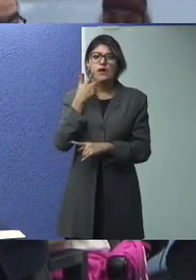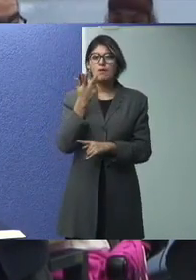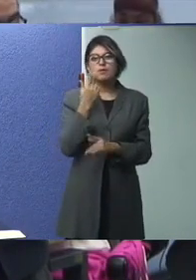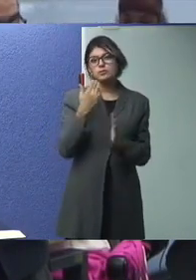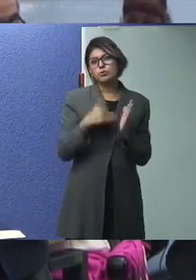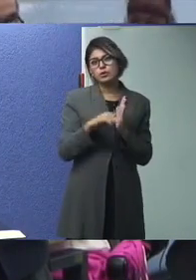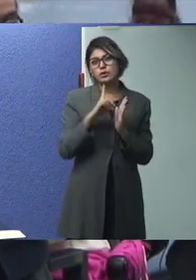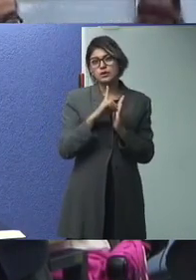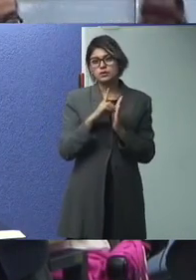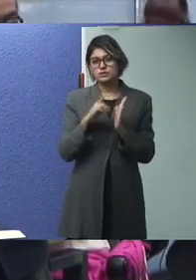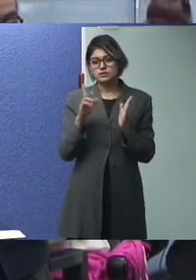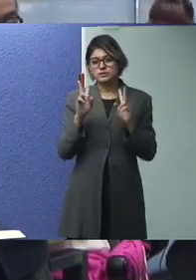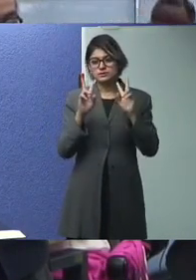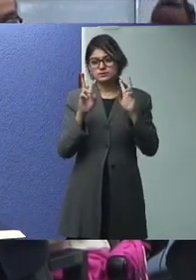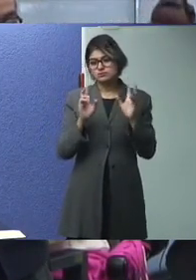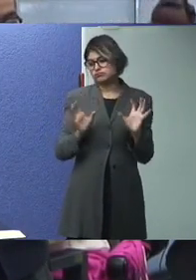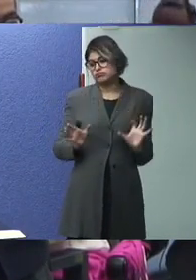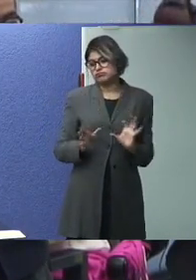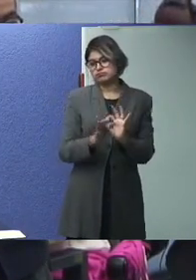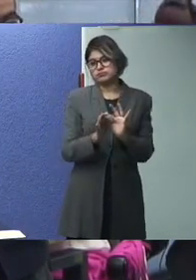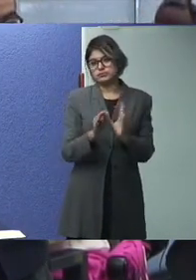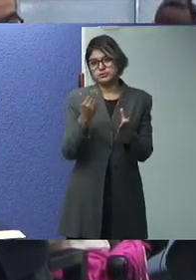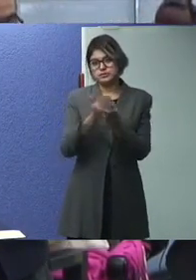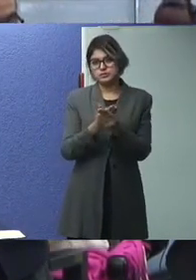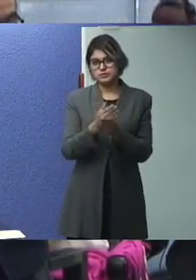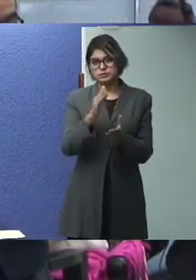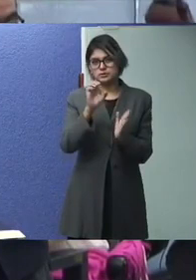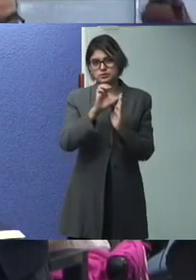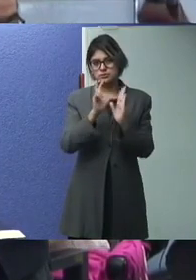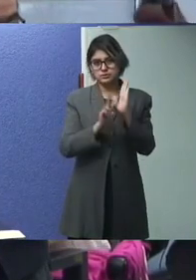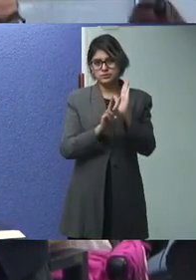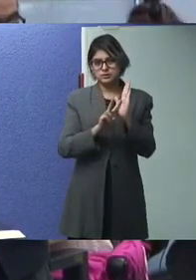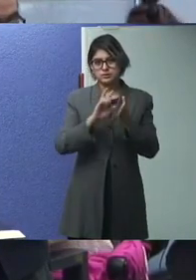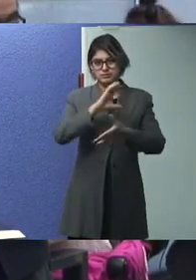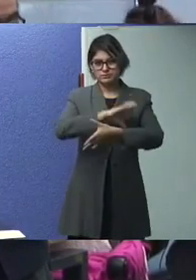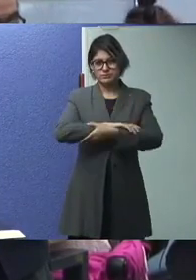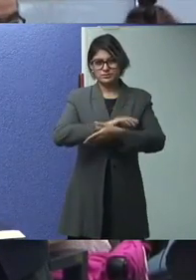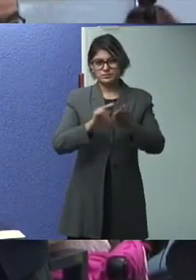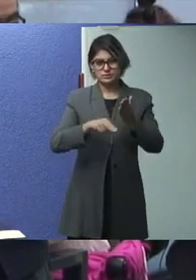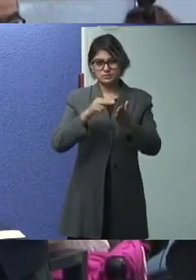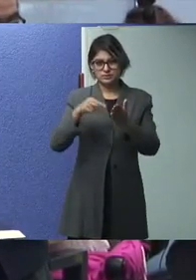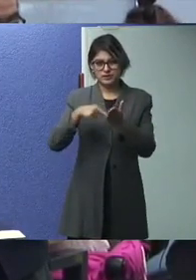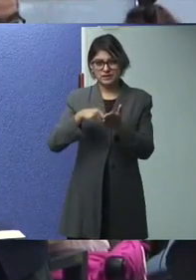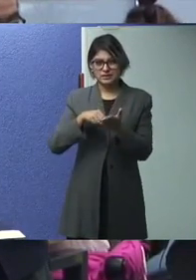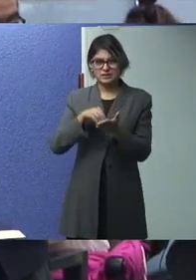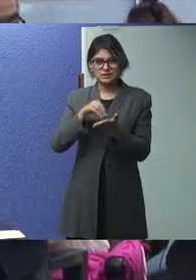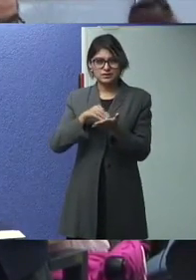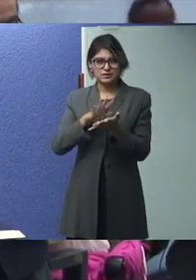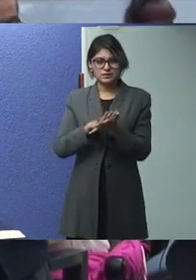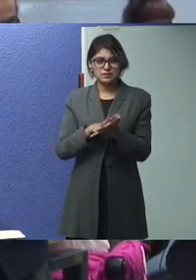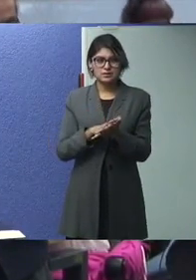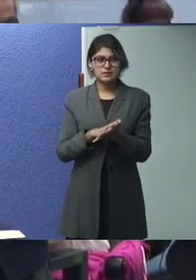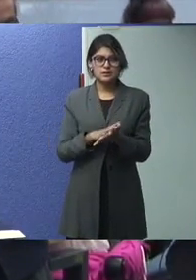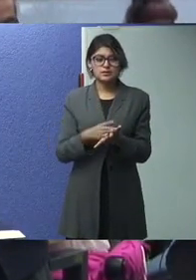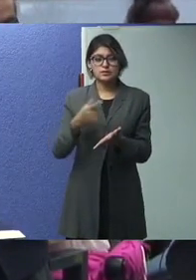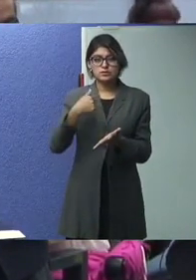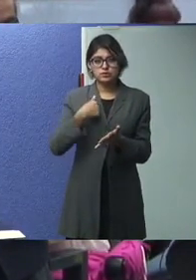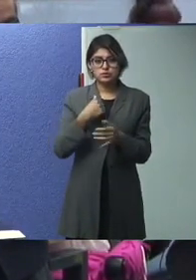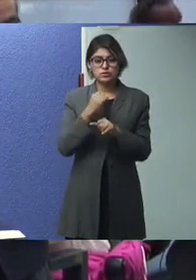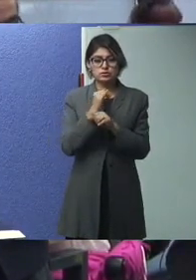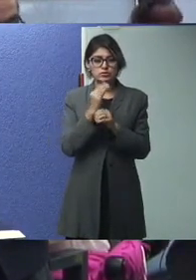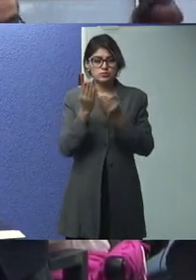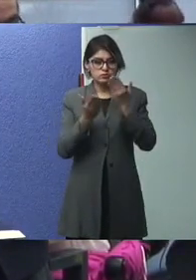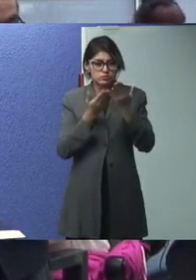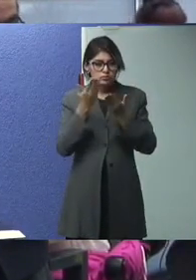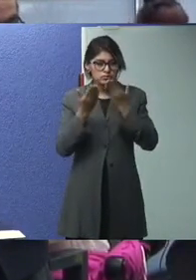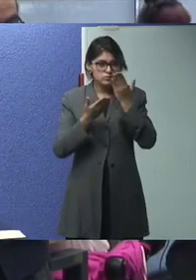de la convención, sin embargo perdemos este conocimiento, ¿no? Y lo que yo he estado estudiando tiene que ver